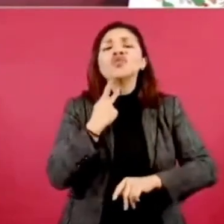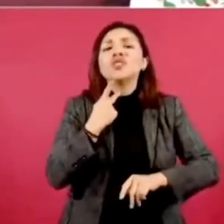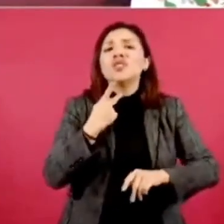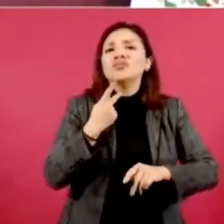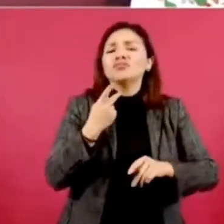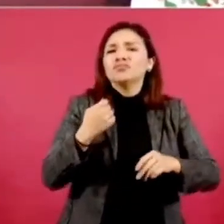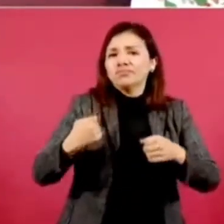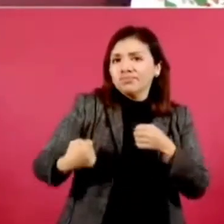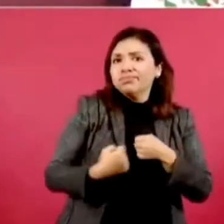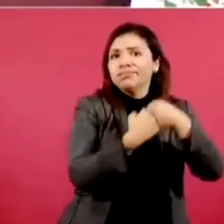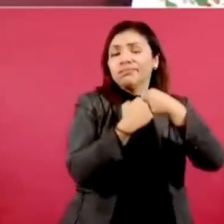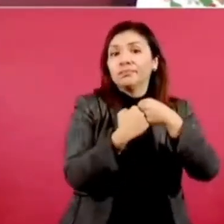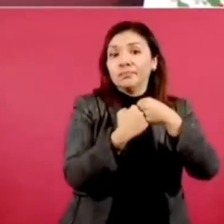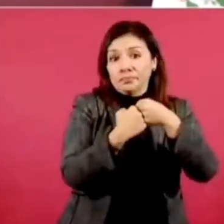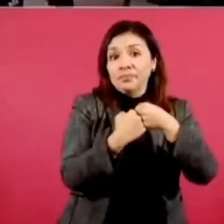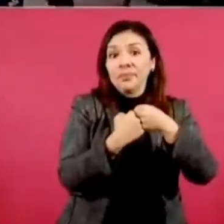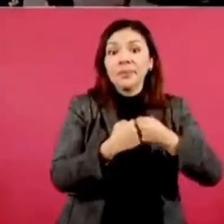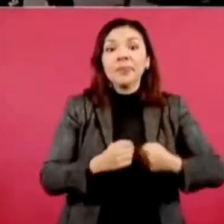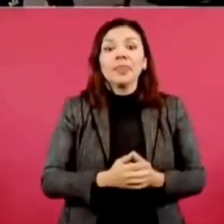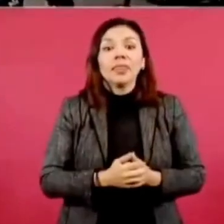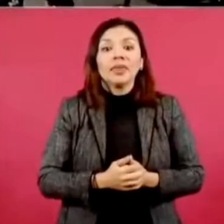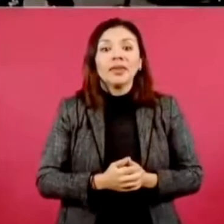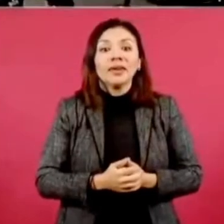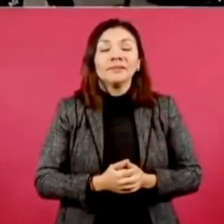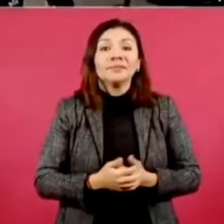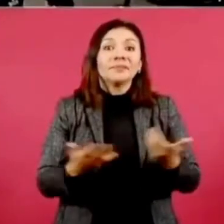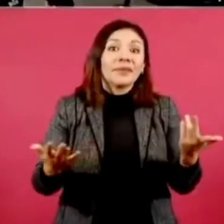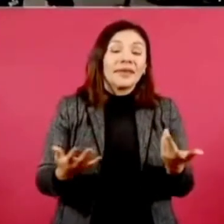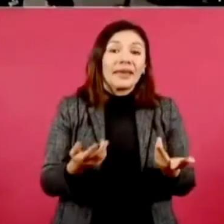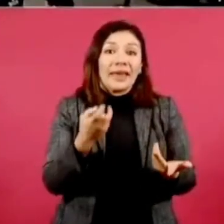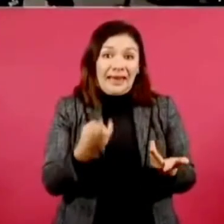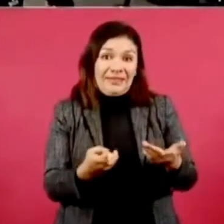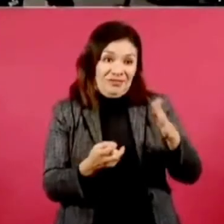Mientras a nosotros